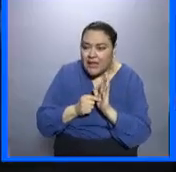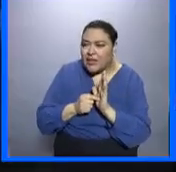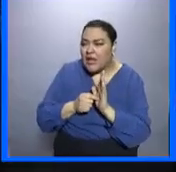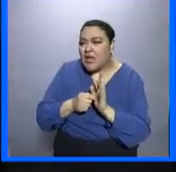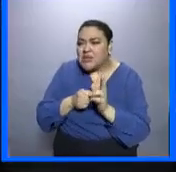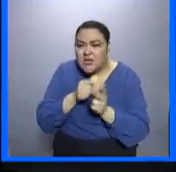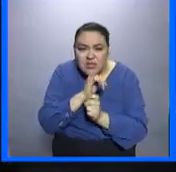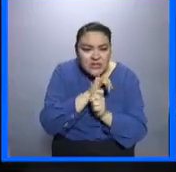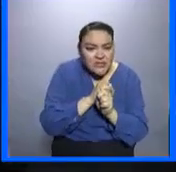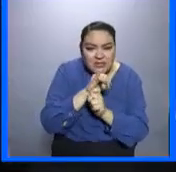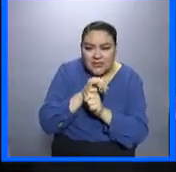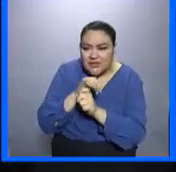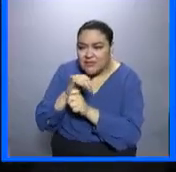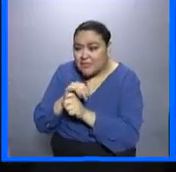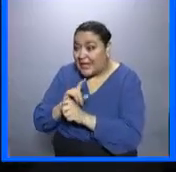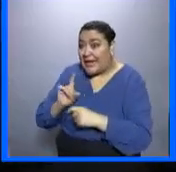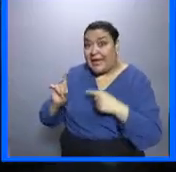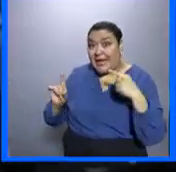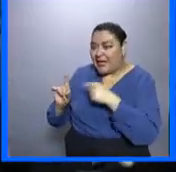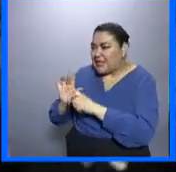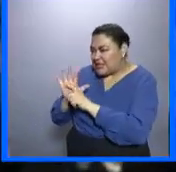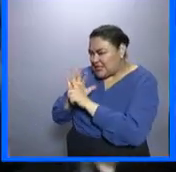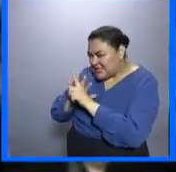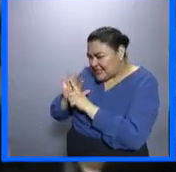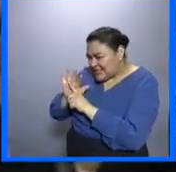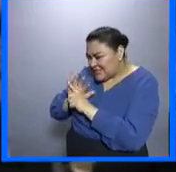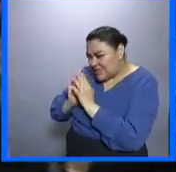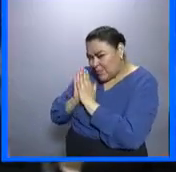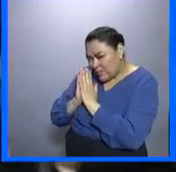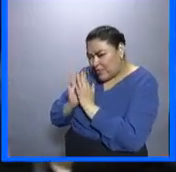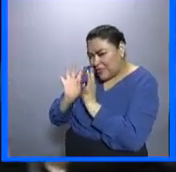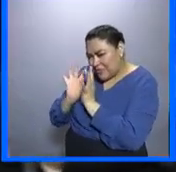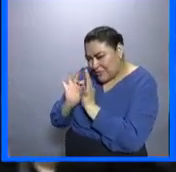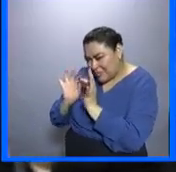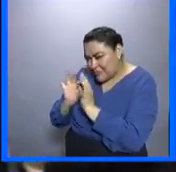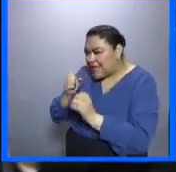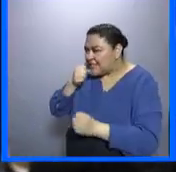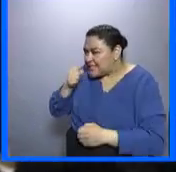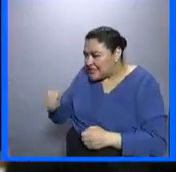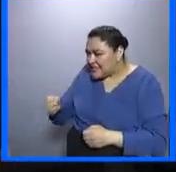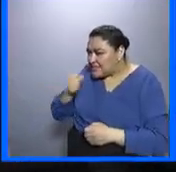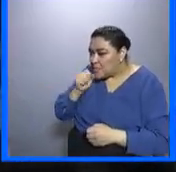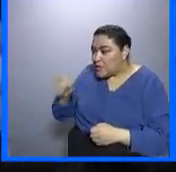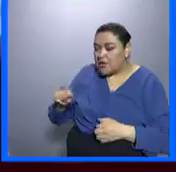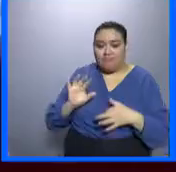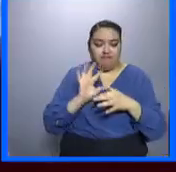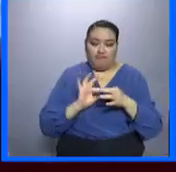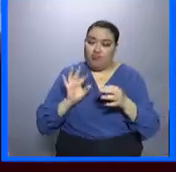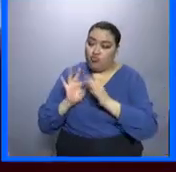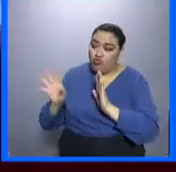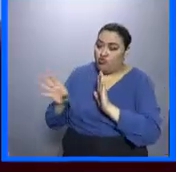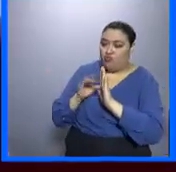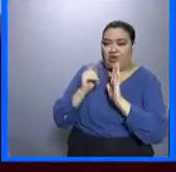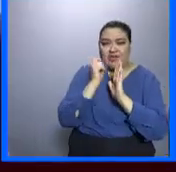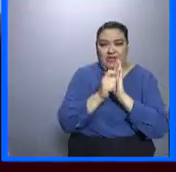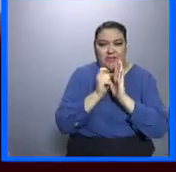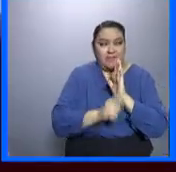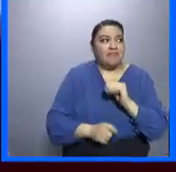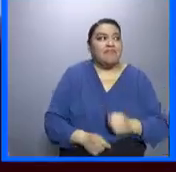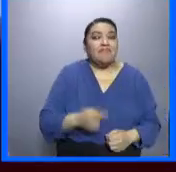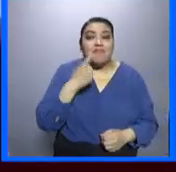llevar a cabo para que Nazar le diera una serie de entrevistas en las que se basó su libro. Sin embargo, se